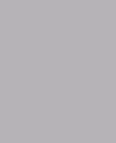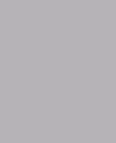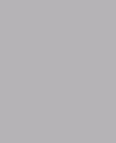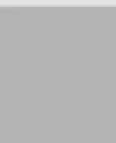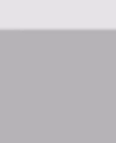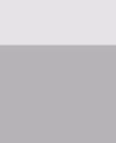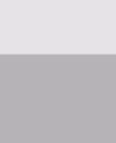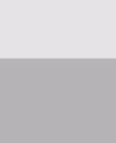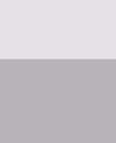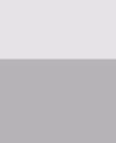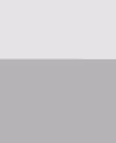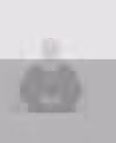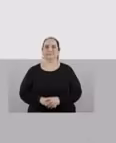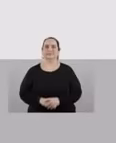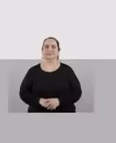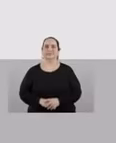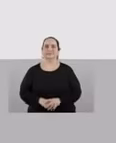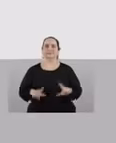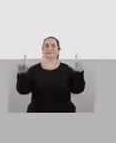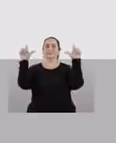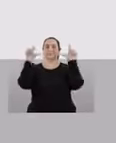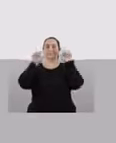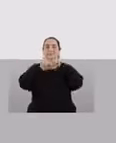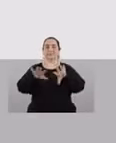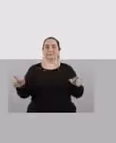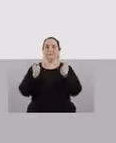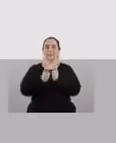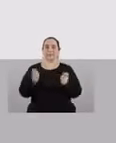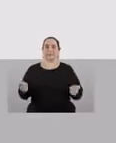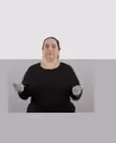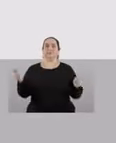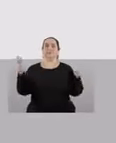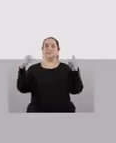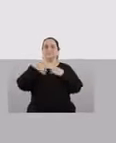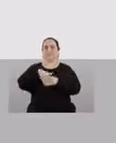ecosistemas. Los canales de televisión